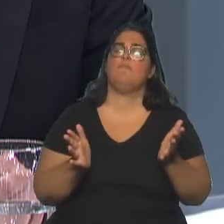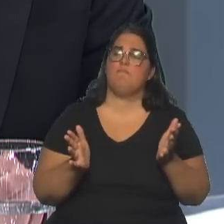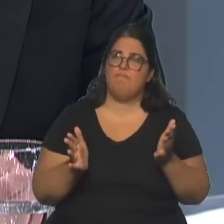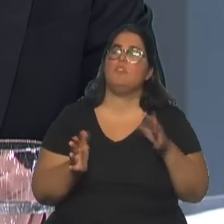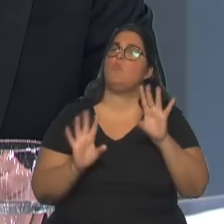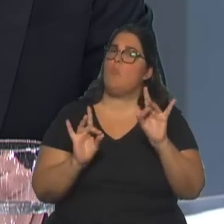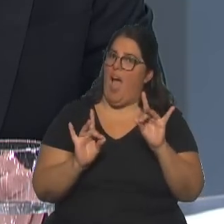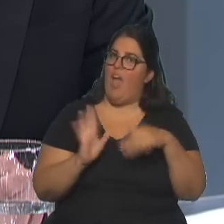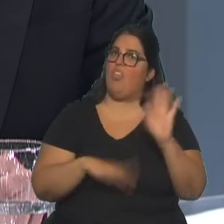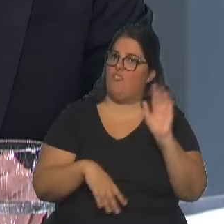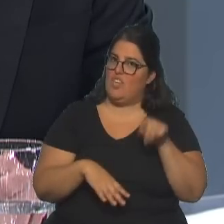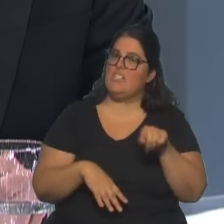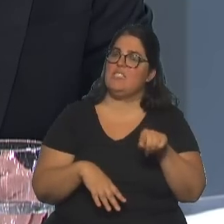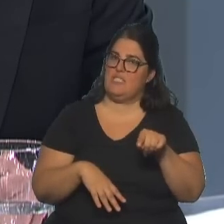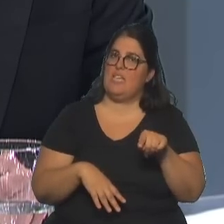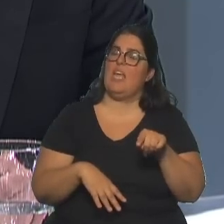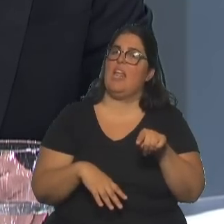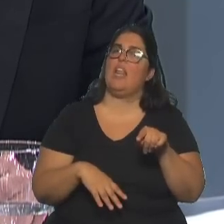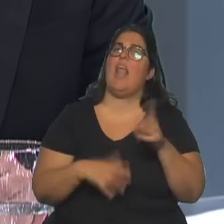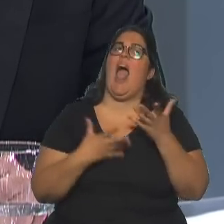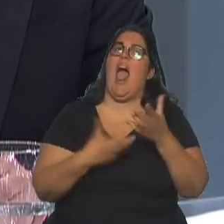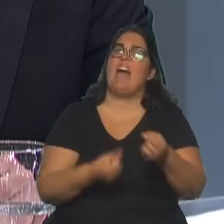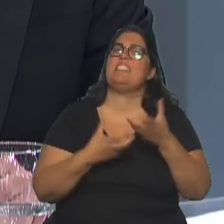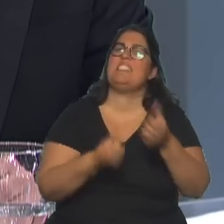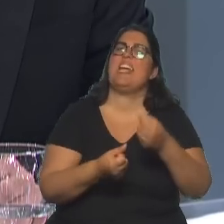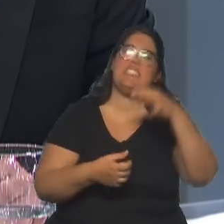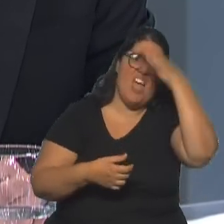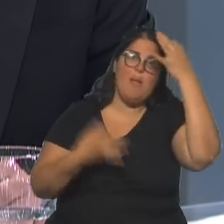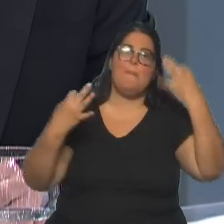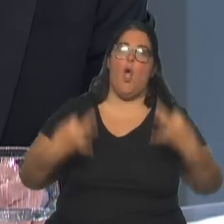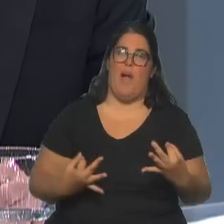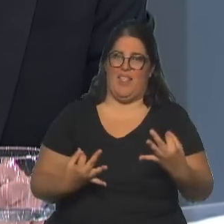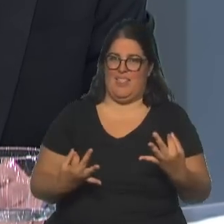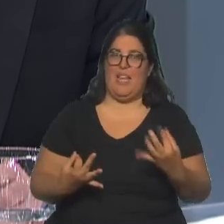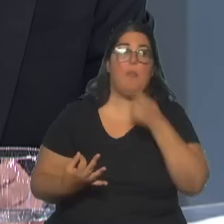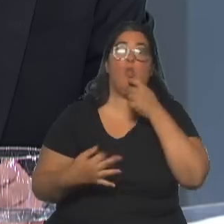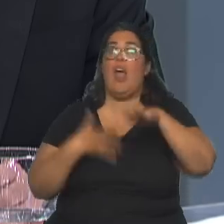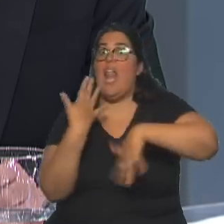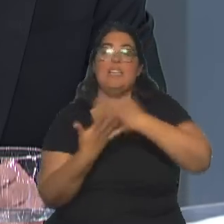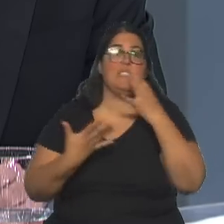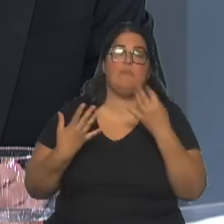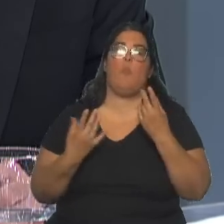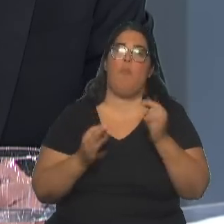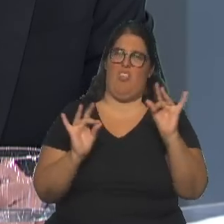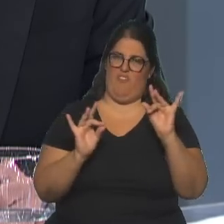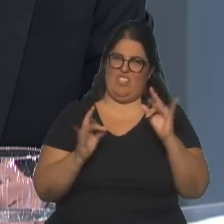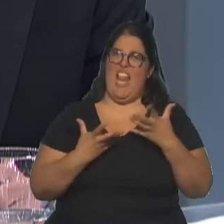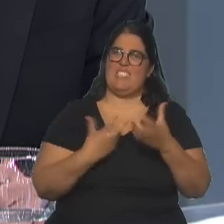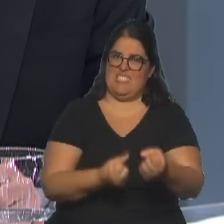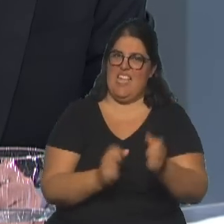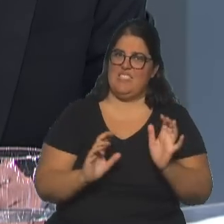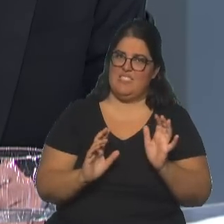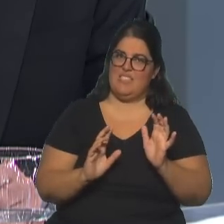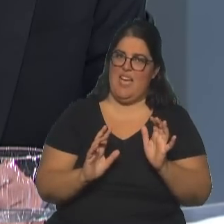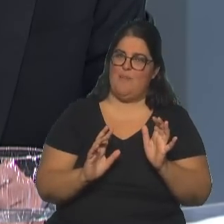más difícil poder tener asistencia diplomática en caso de una crisis y sería, por lo